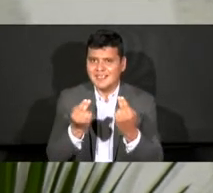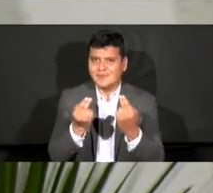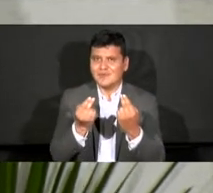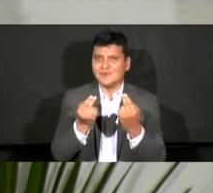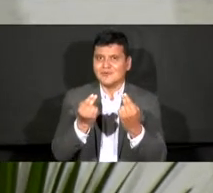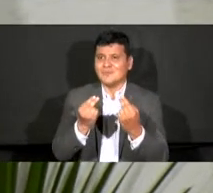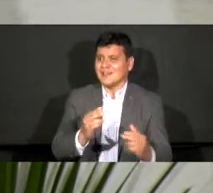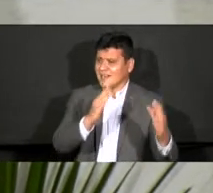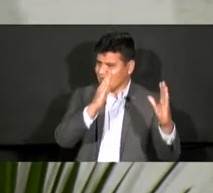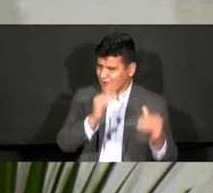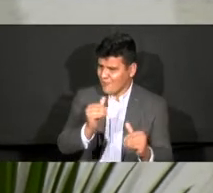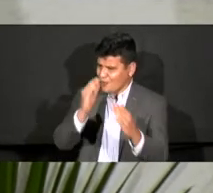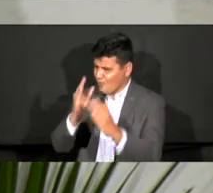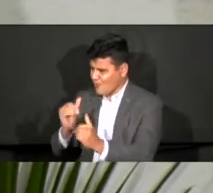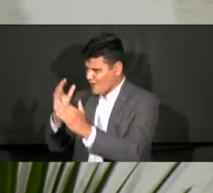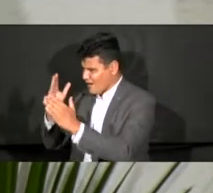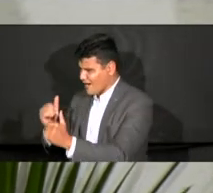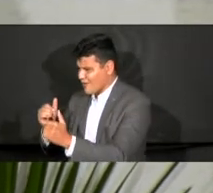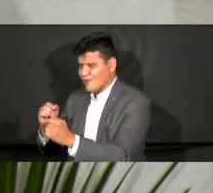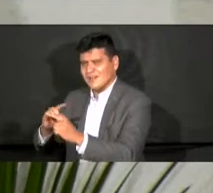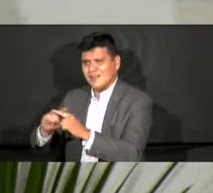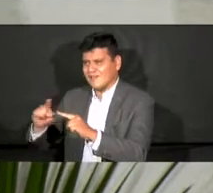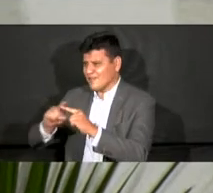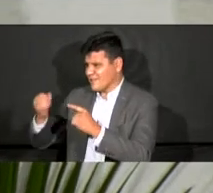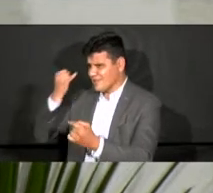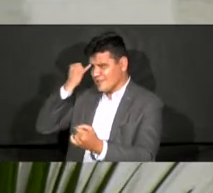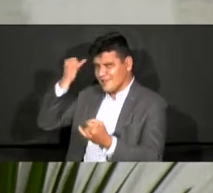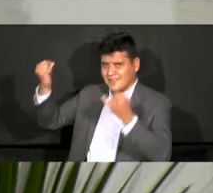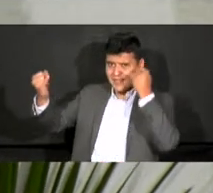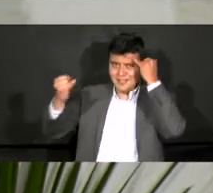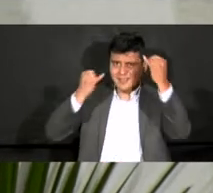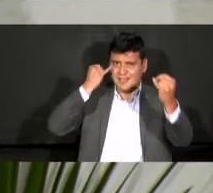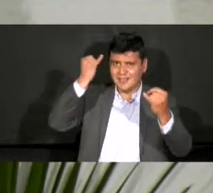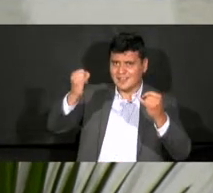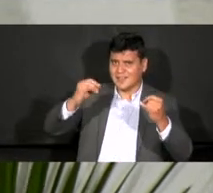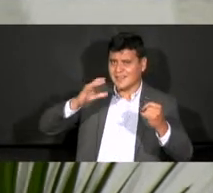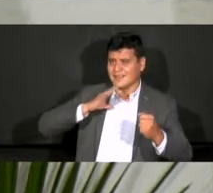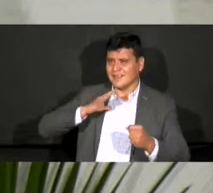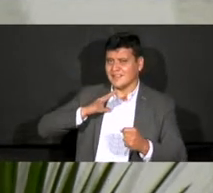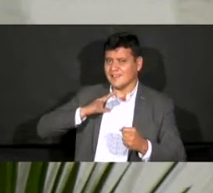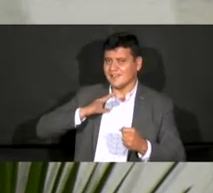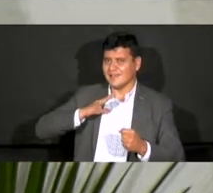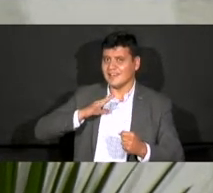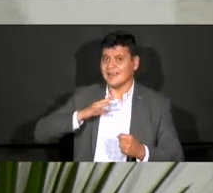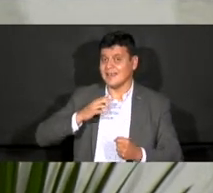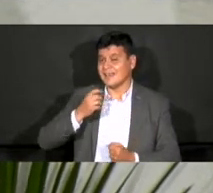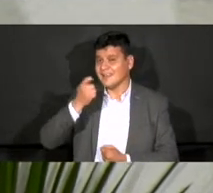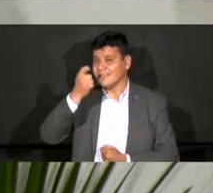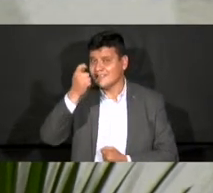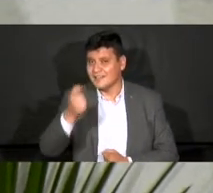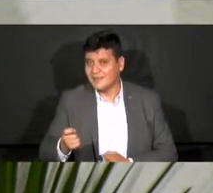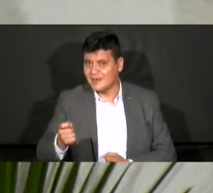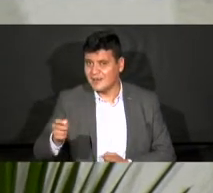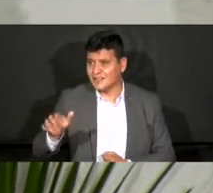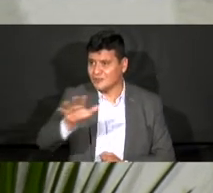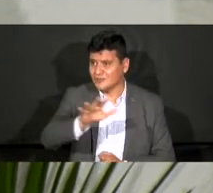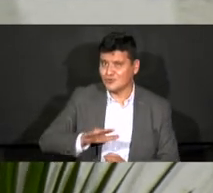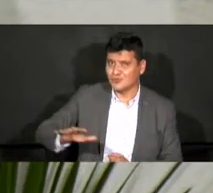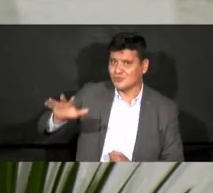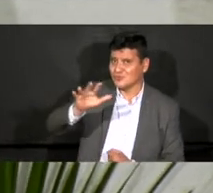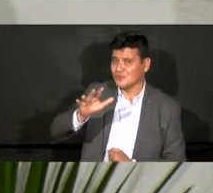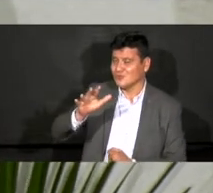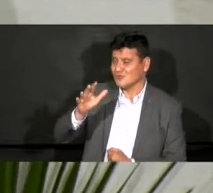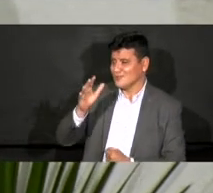posiciones ideológicas siempre respetables y así cumplir con una sociedad plural y con